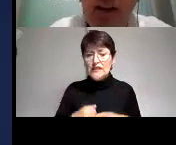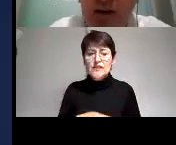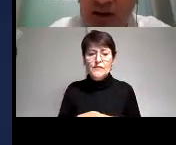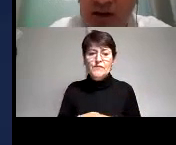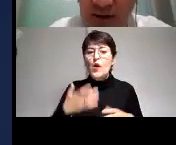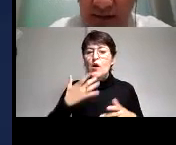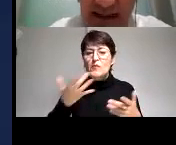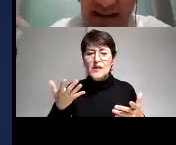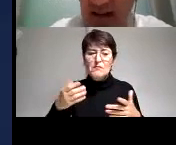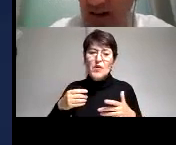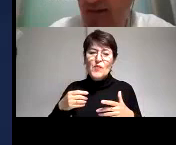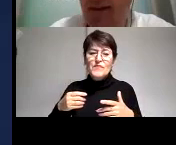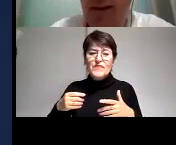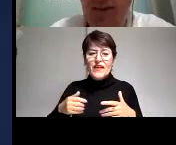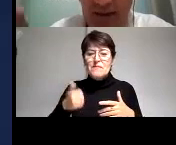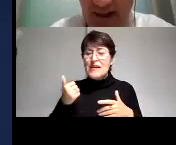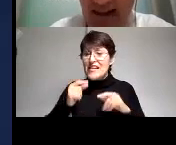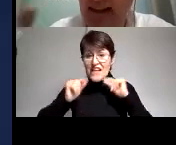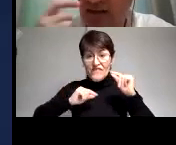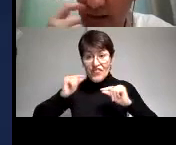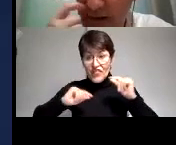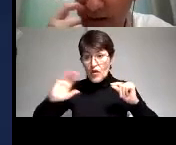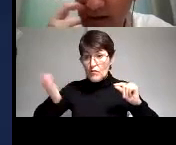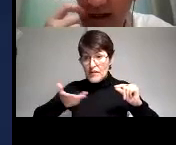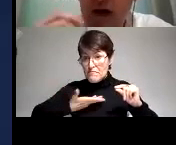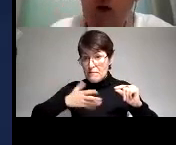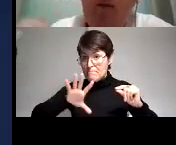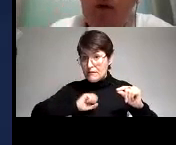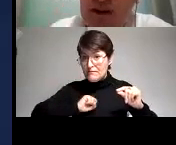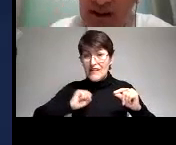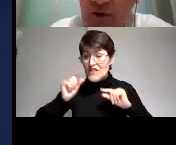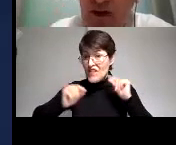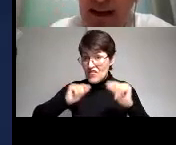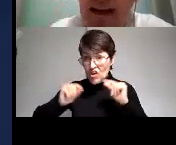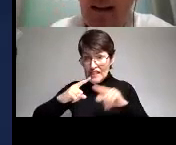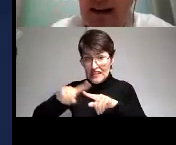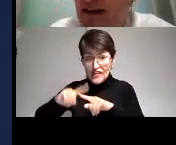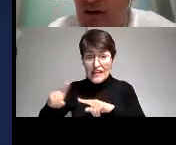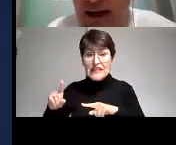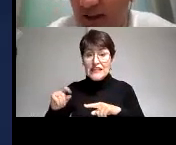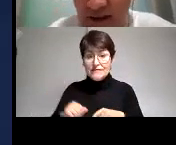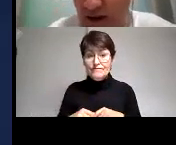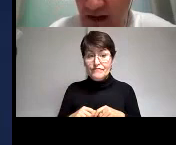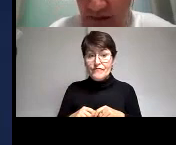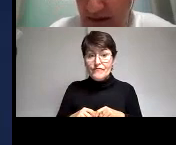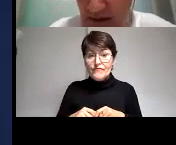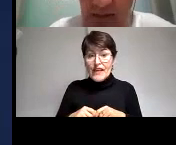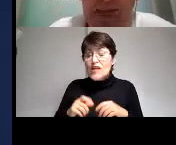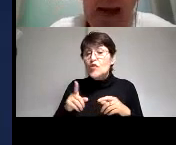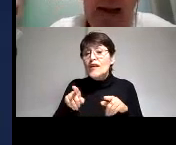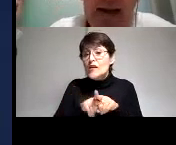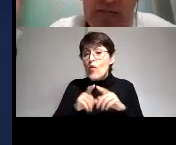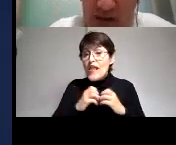vamos a tener un aumento de la susceptibilidad a las infecciones. Pensad que las infecciones o cómo nos enfrentamos a ellas en realidad no deja de ser una